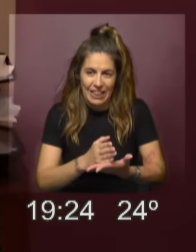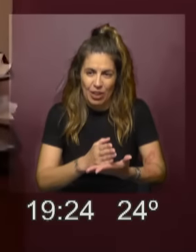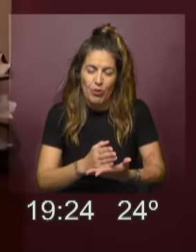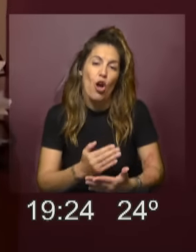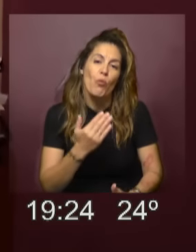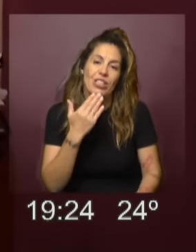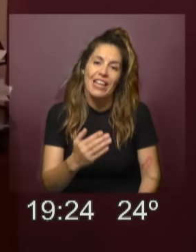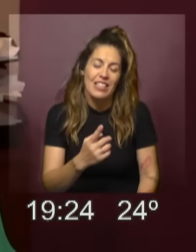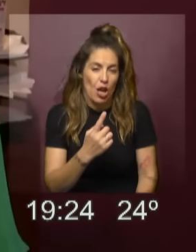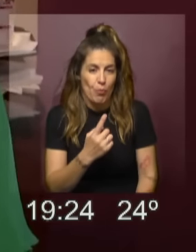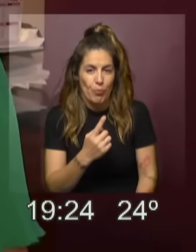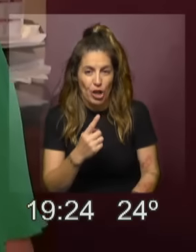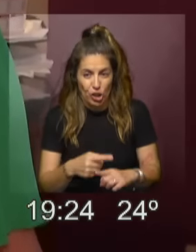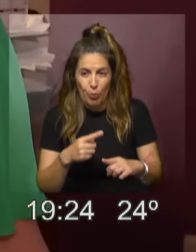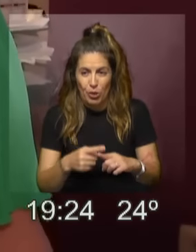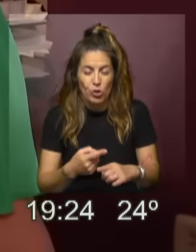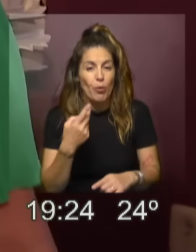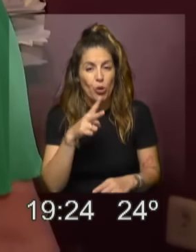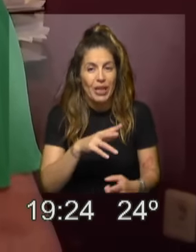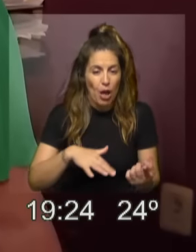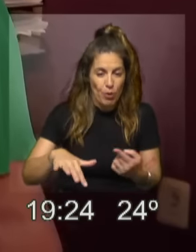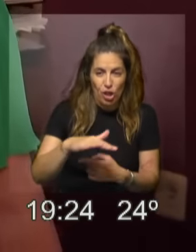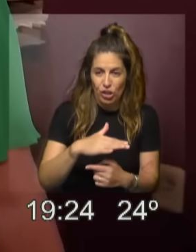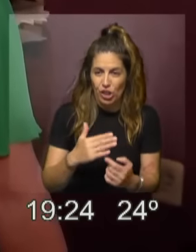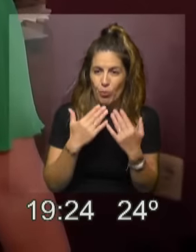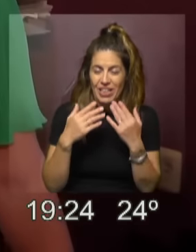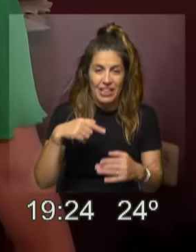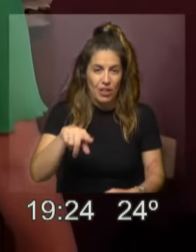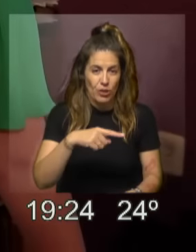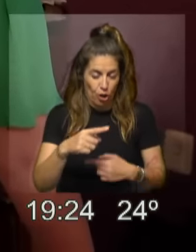minutos y por esta mirada y el contexto, ¿no? Muchas gracias a usted. Compañeros, sigan ustedes por allí.